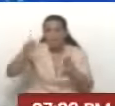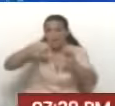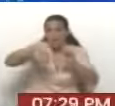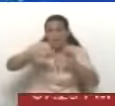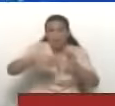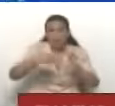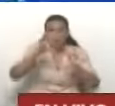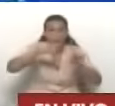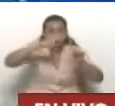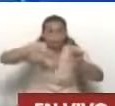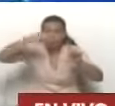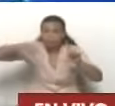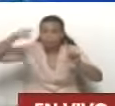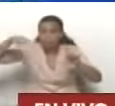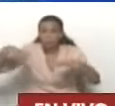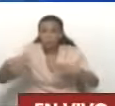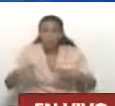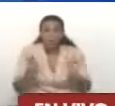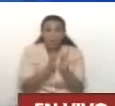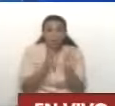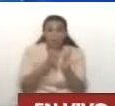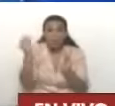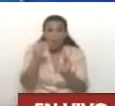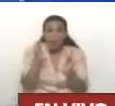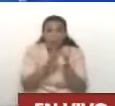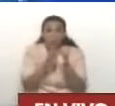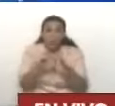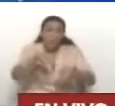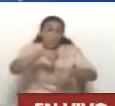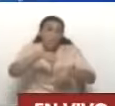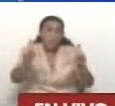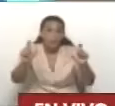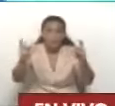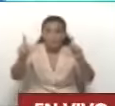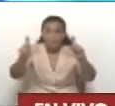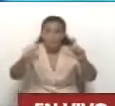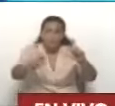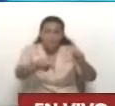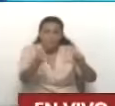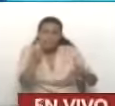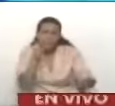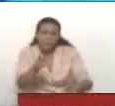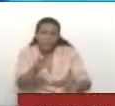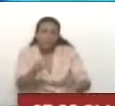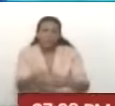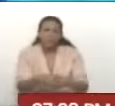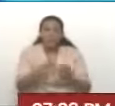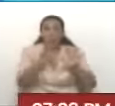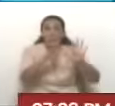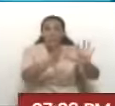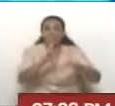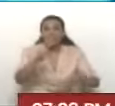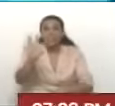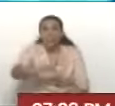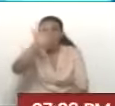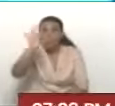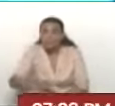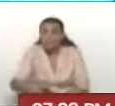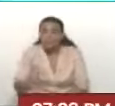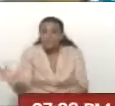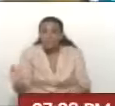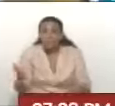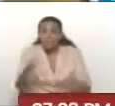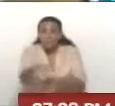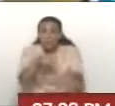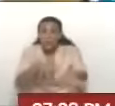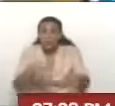rating. ¿El rating? Que era de cuántos televisores prendidos, cuántos estaban viendo. Claro. Ese día fue el 82% de rating.